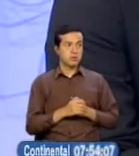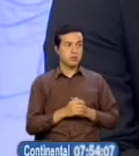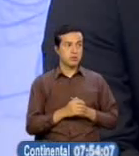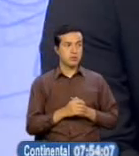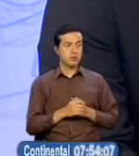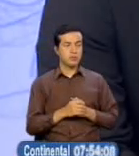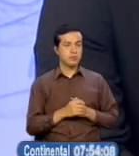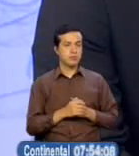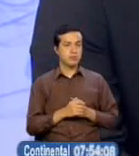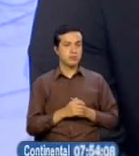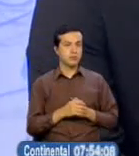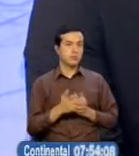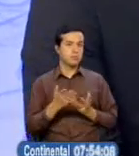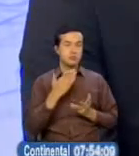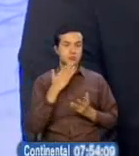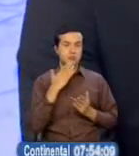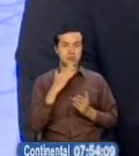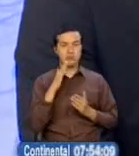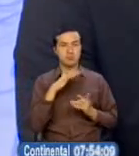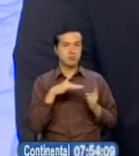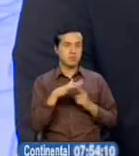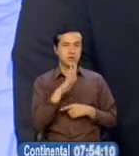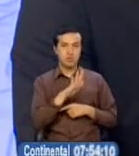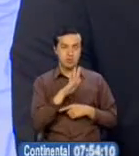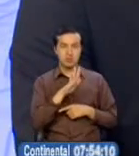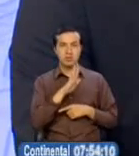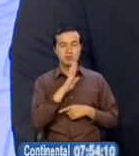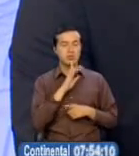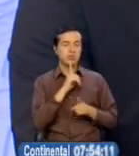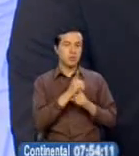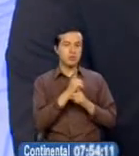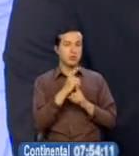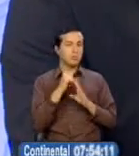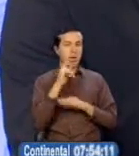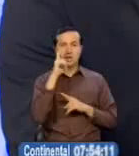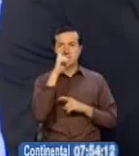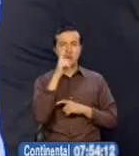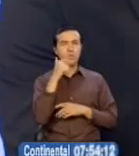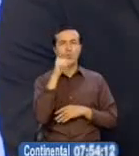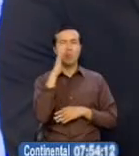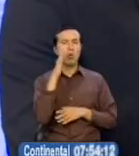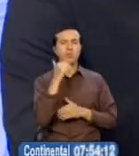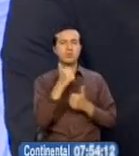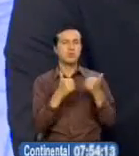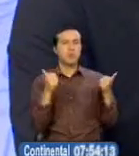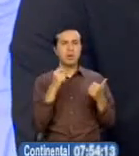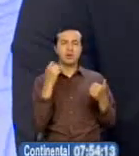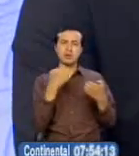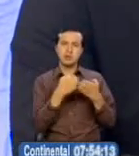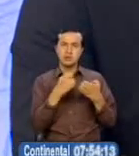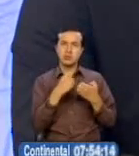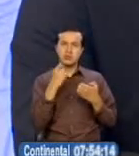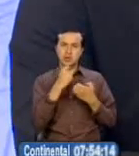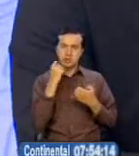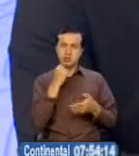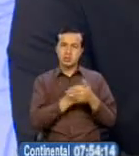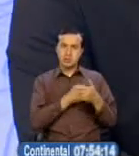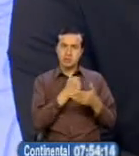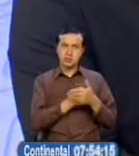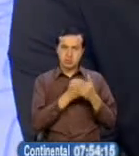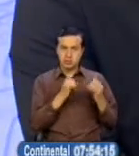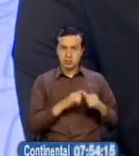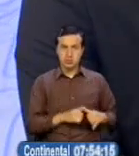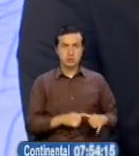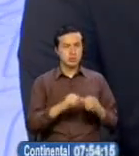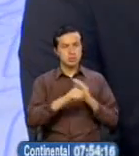allá de resaltar las condiciones de la válida, ¿cuál sería la parte más dura en la que dices donde los equipos hacen la diferencia para poder llevarse